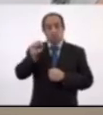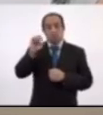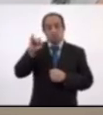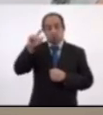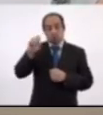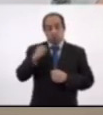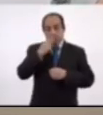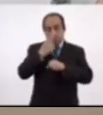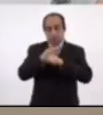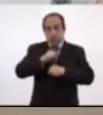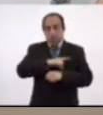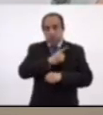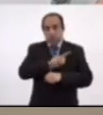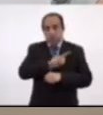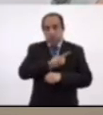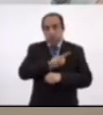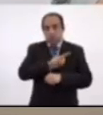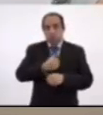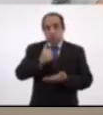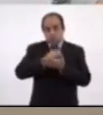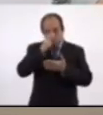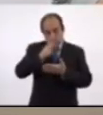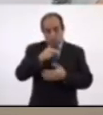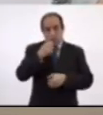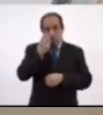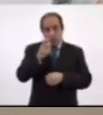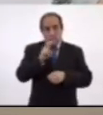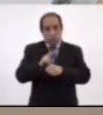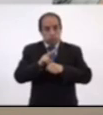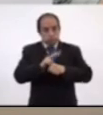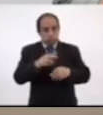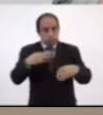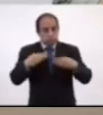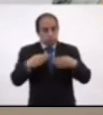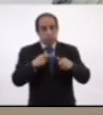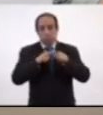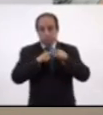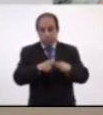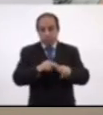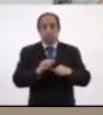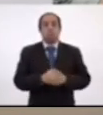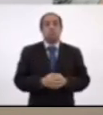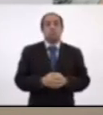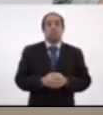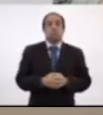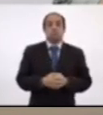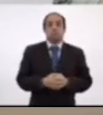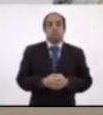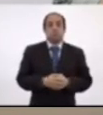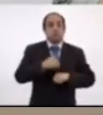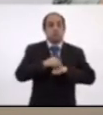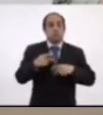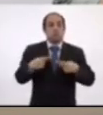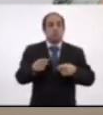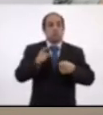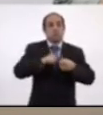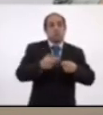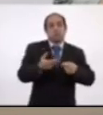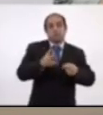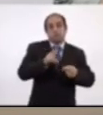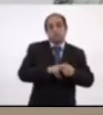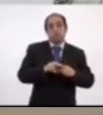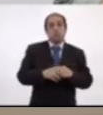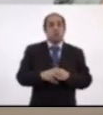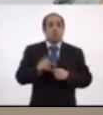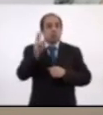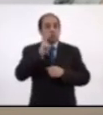Salud de la Ciudad de México, esta vigilancia epidemiológica continúa, es decir, el número de personas que ingresan a hospitales,